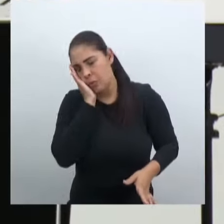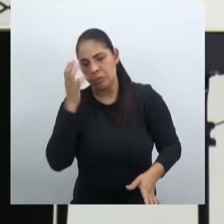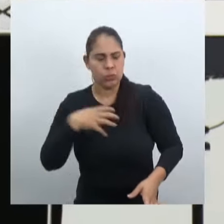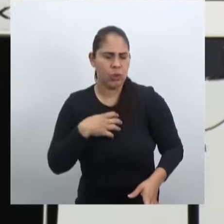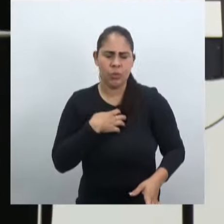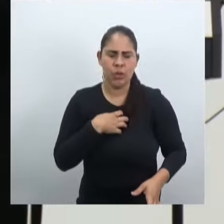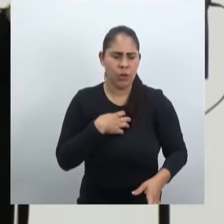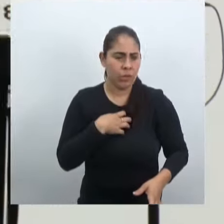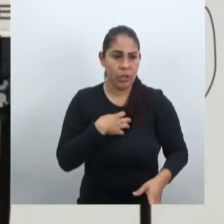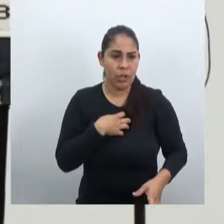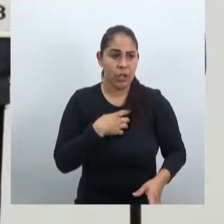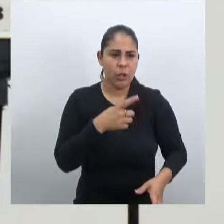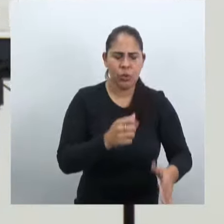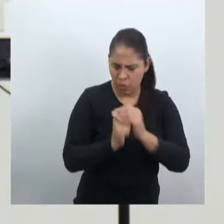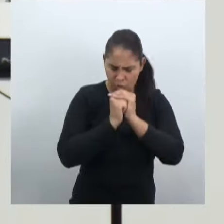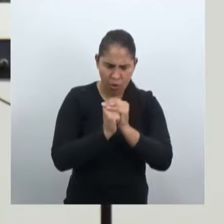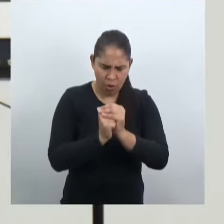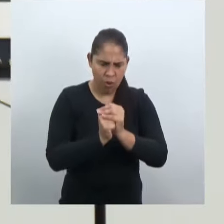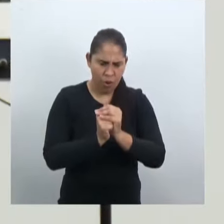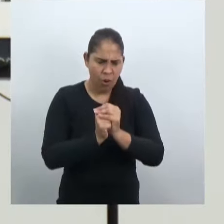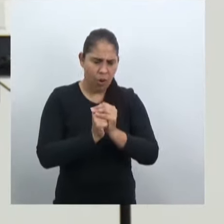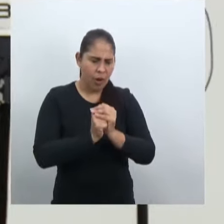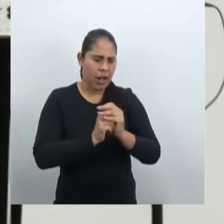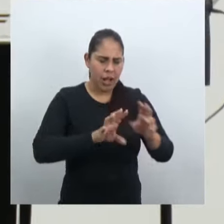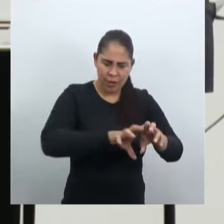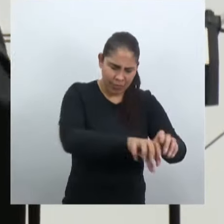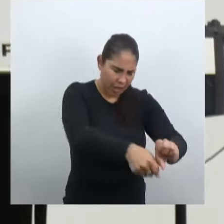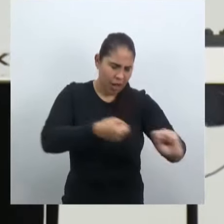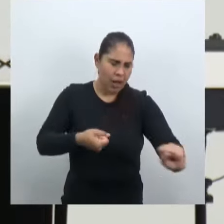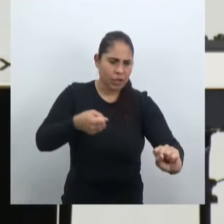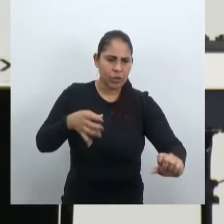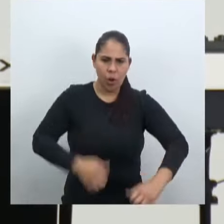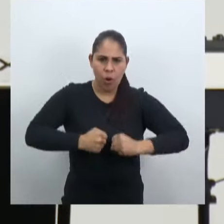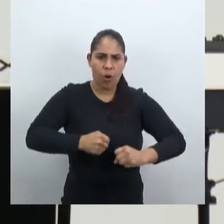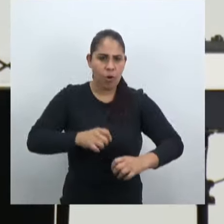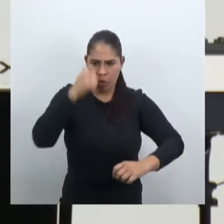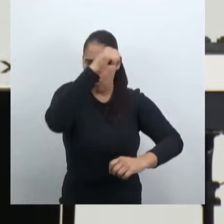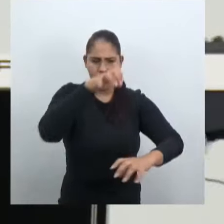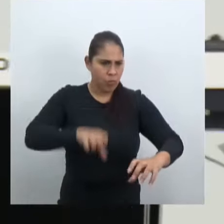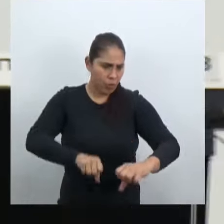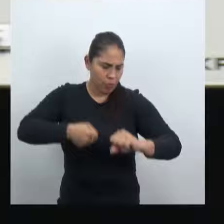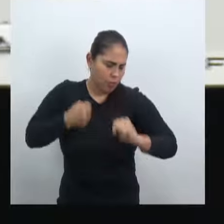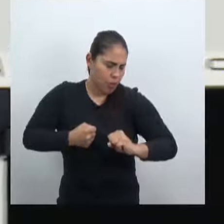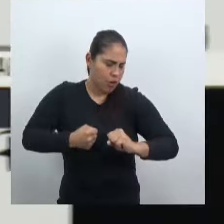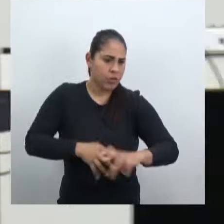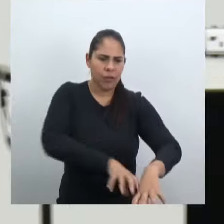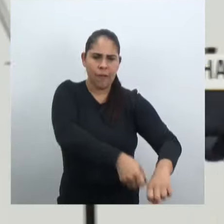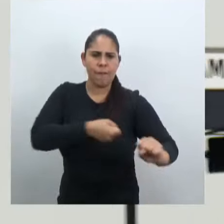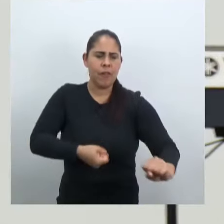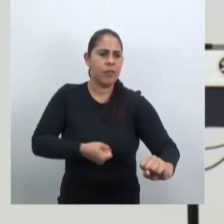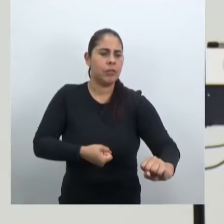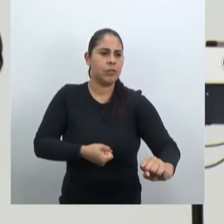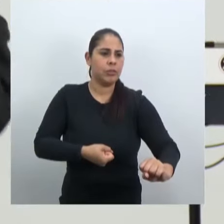lucho, ato al hombre fuerte en el nombre de Jesús. Porque tú puedes, ahora puedes valorar mi